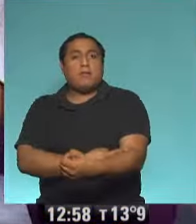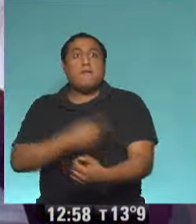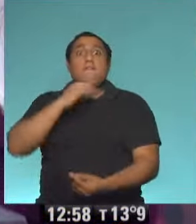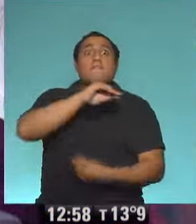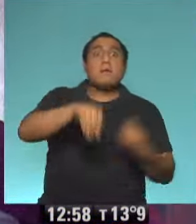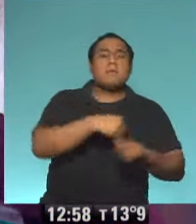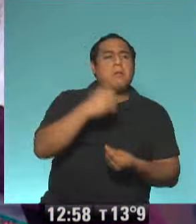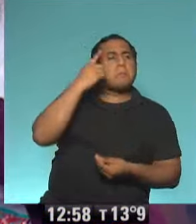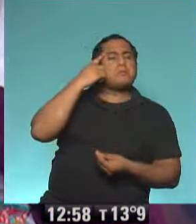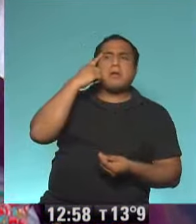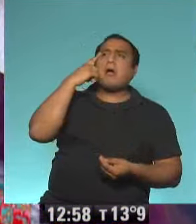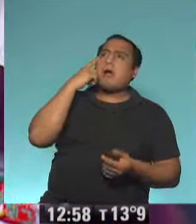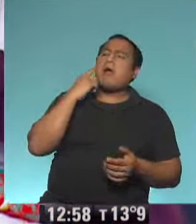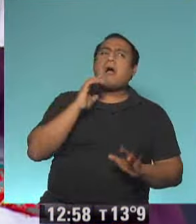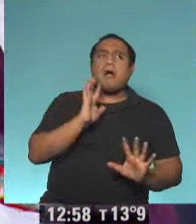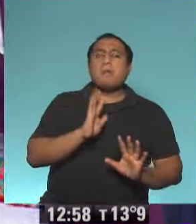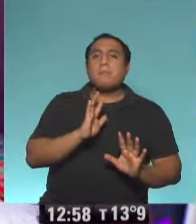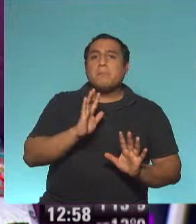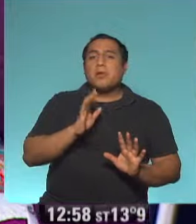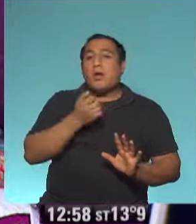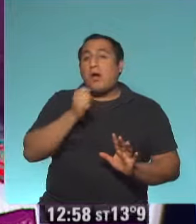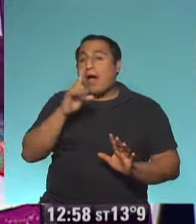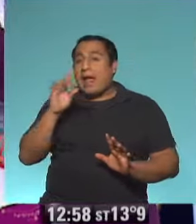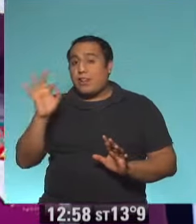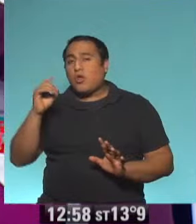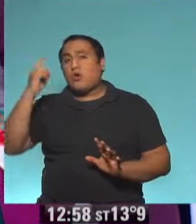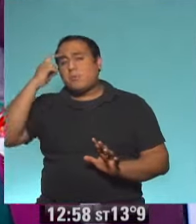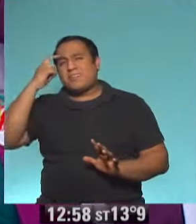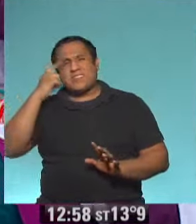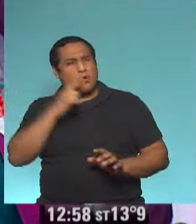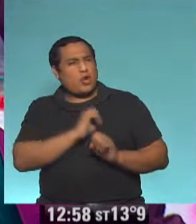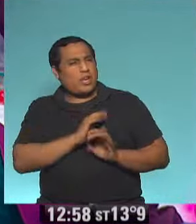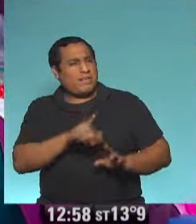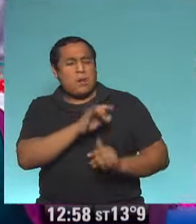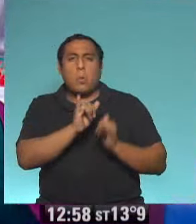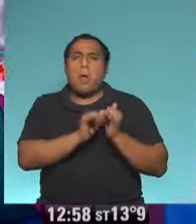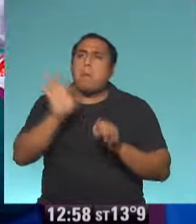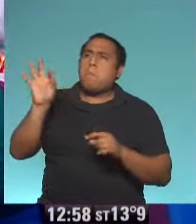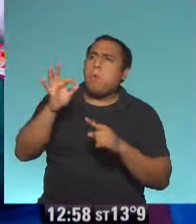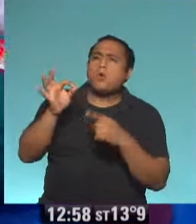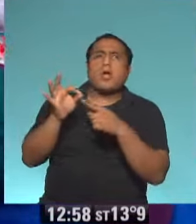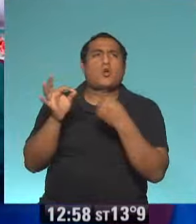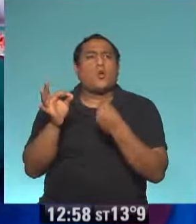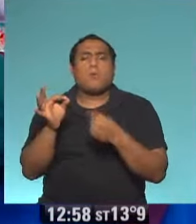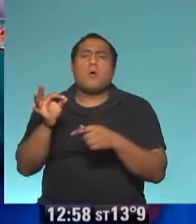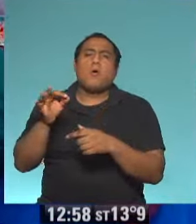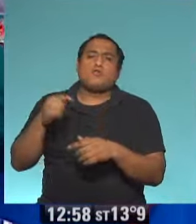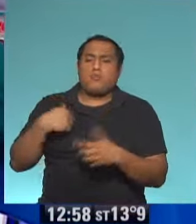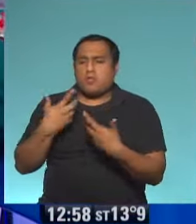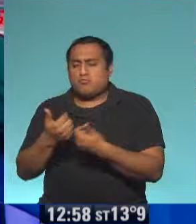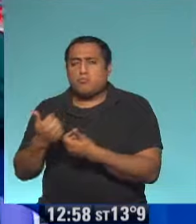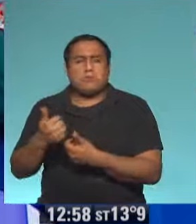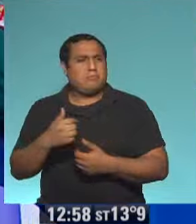situación, pero a mi tío Aldo siempre le pareció un trabajo horrible. Cada vez que ella hablaba de las moscas como de sus pacientes, él